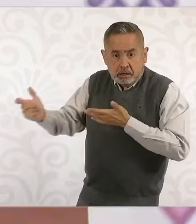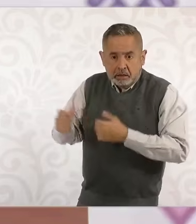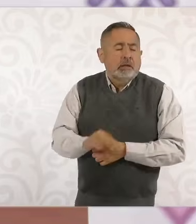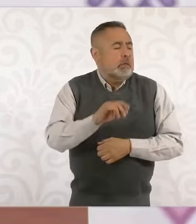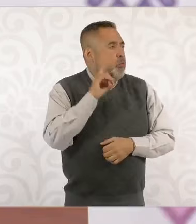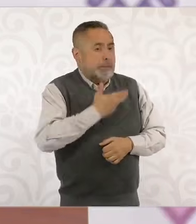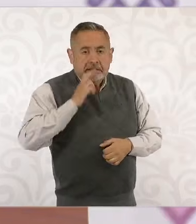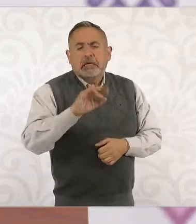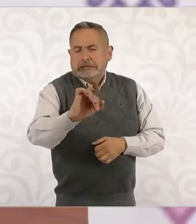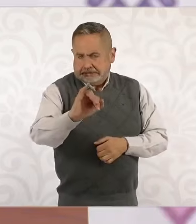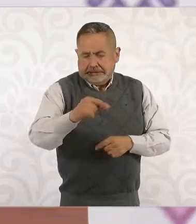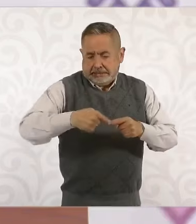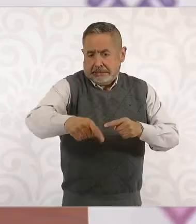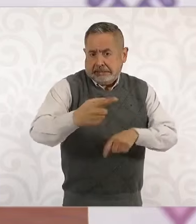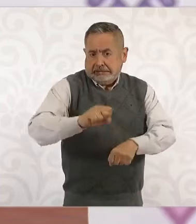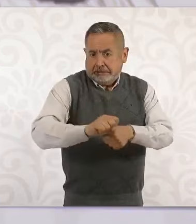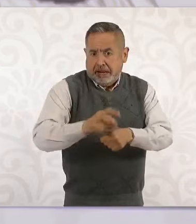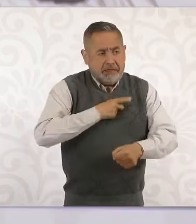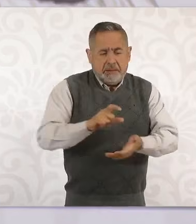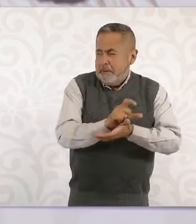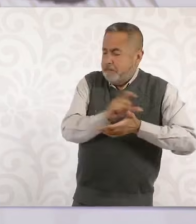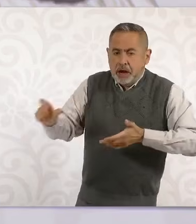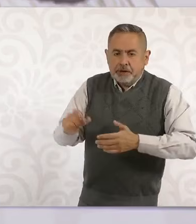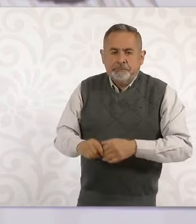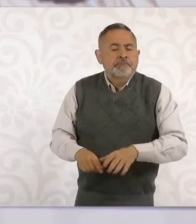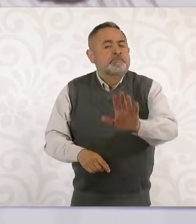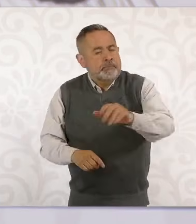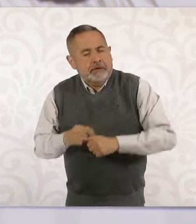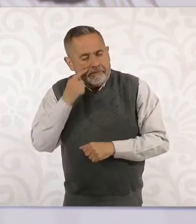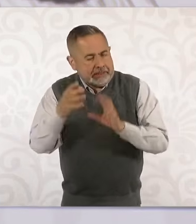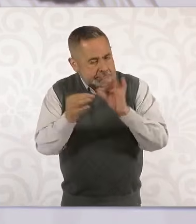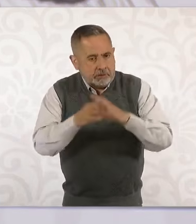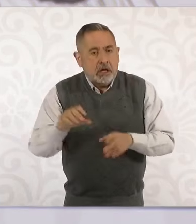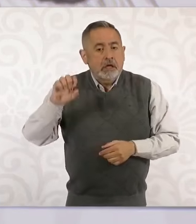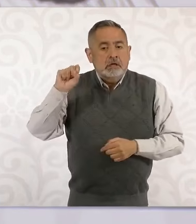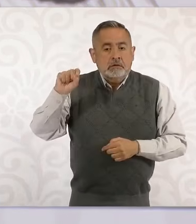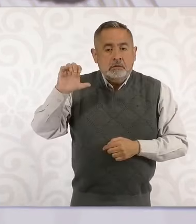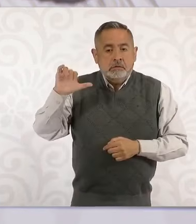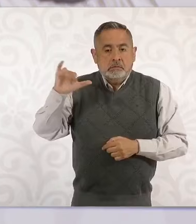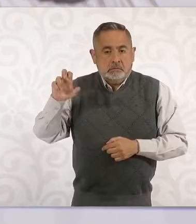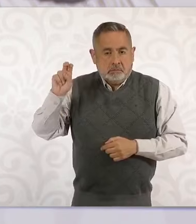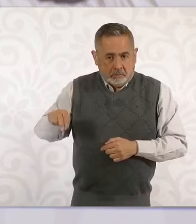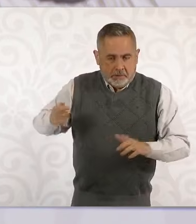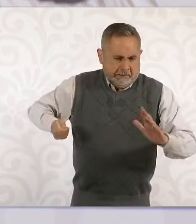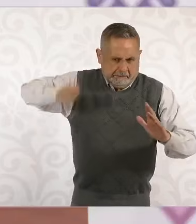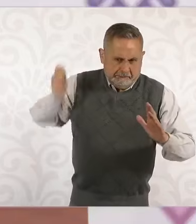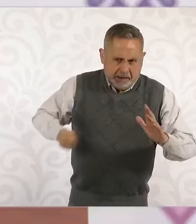sí. Es decir, la Suprema Corte de Justicia, su resolución